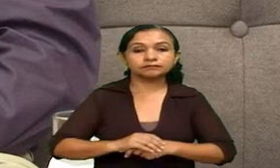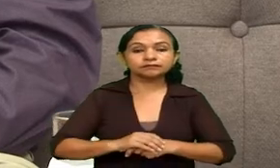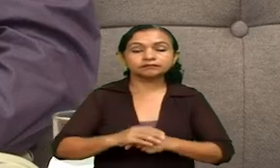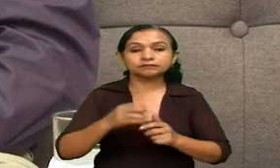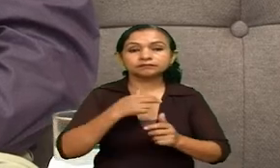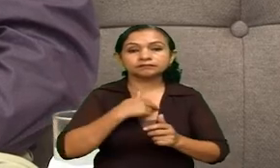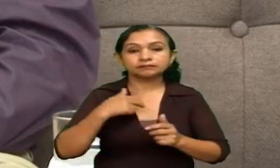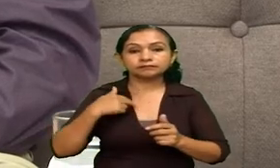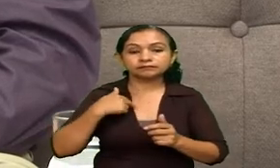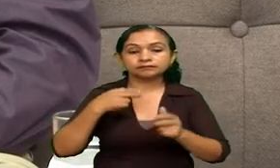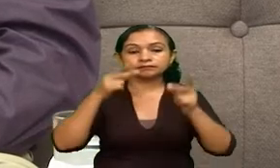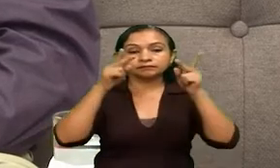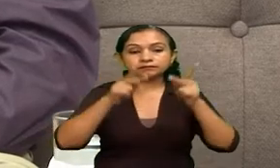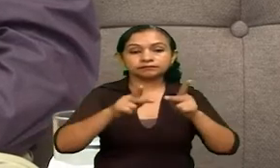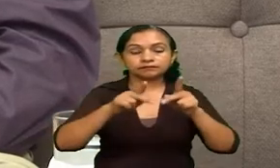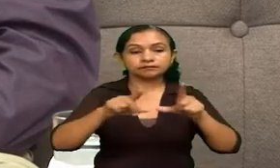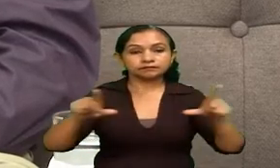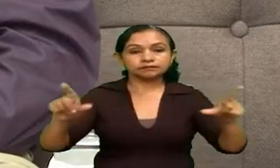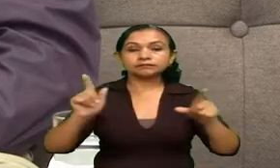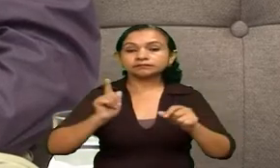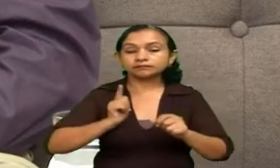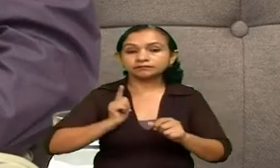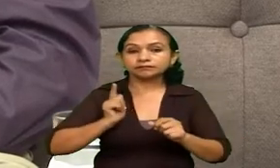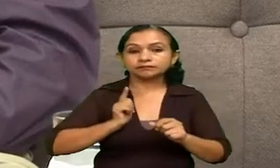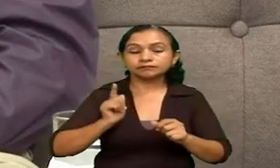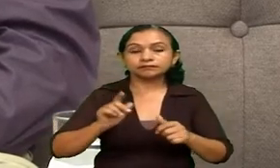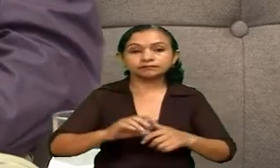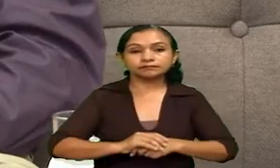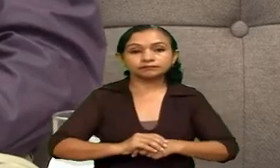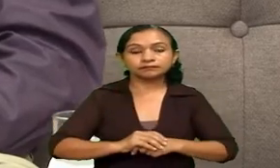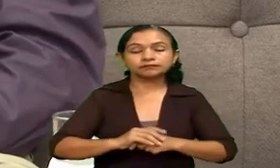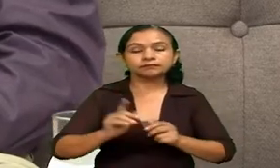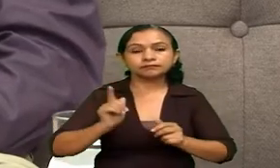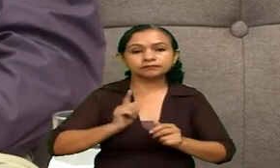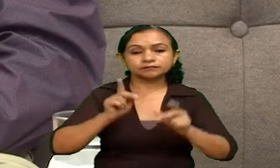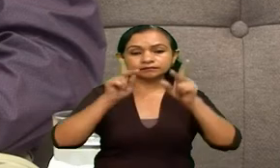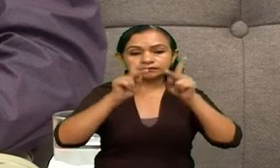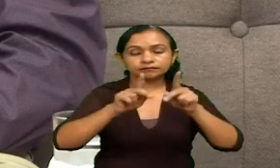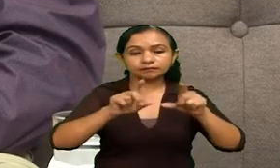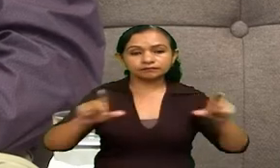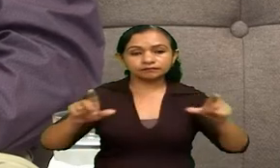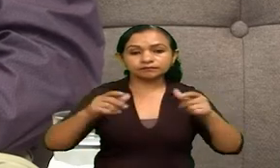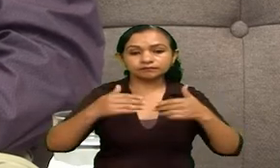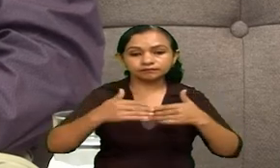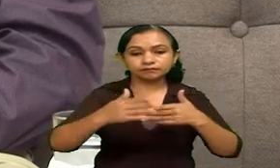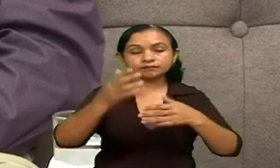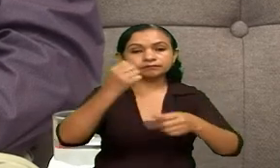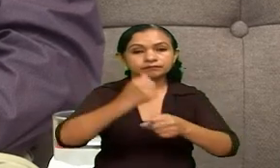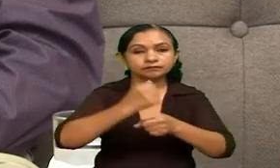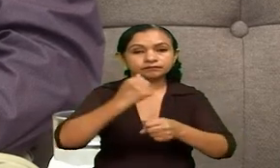Crear un plan, que ya lo tenemos. Sí, sí. O sea, ya lo tenemos, ya estamos en vías de ejecución